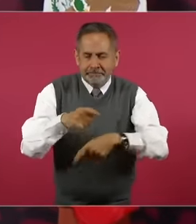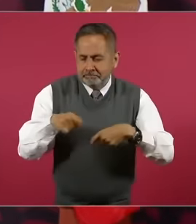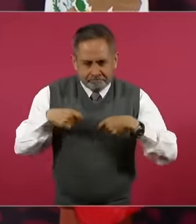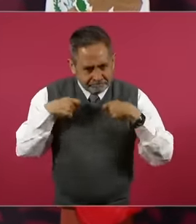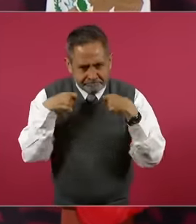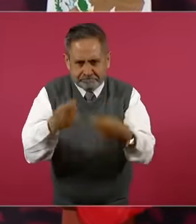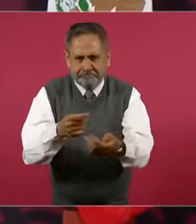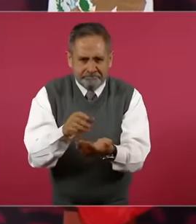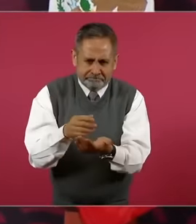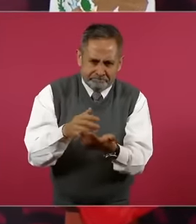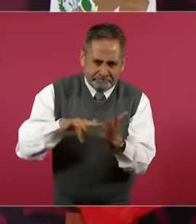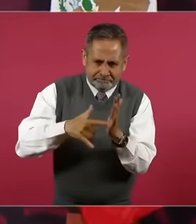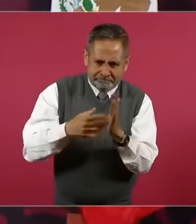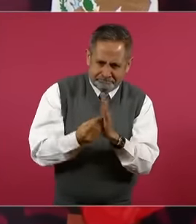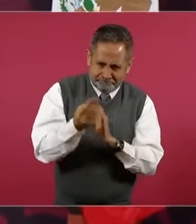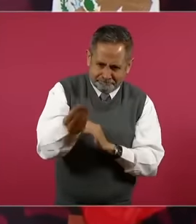entrega